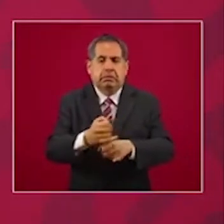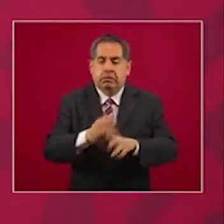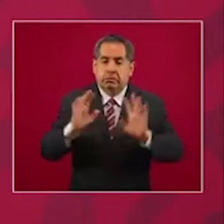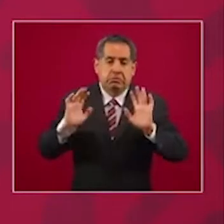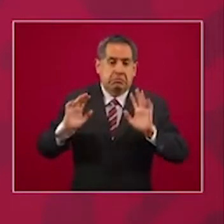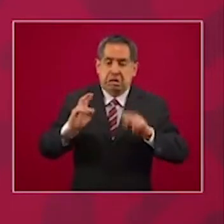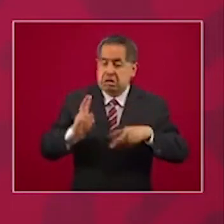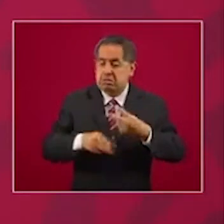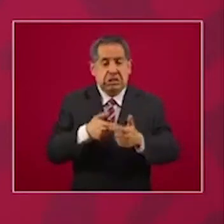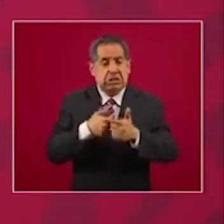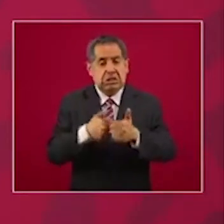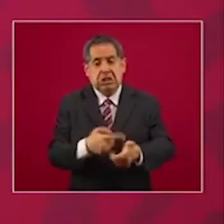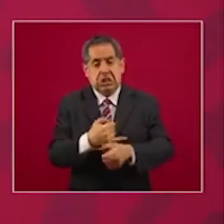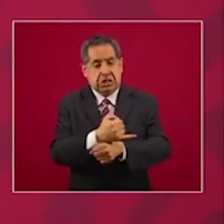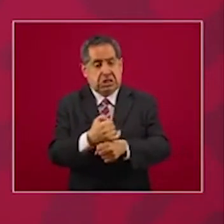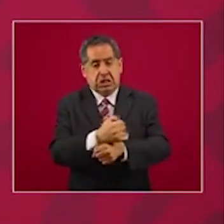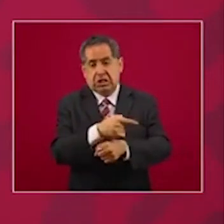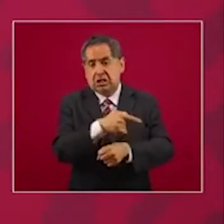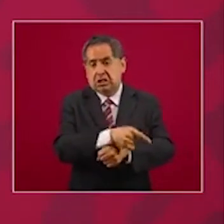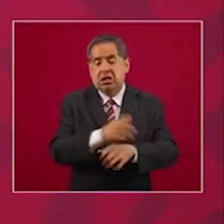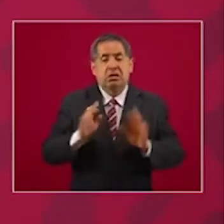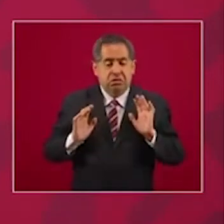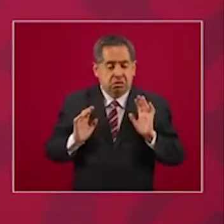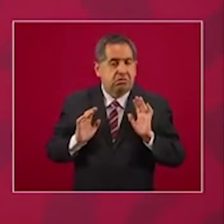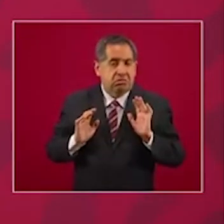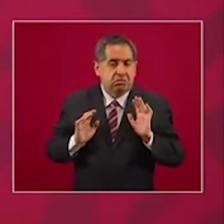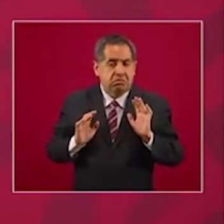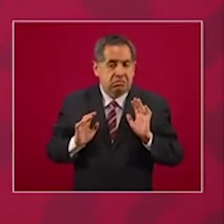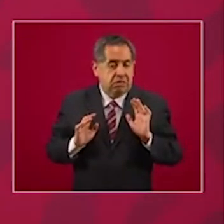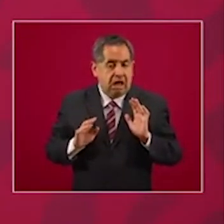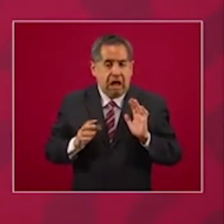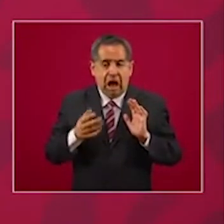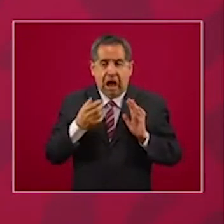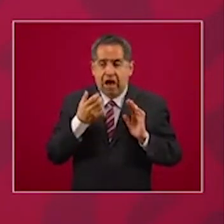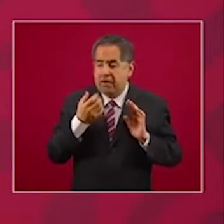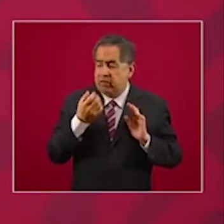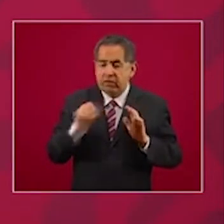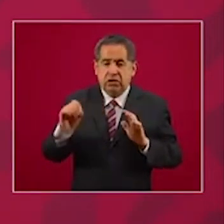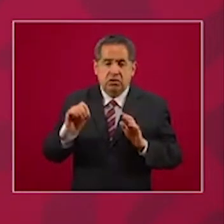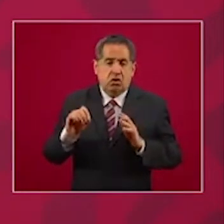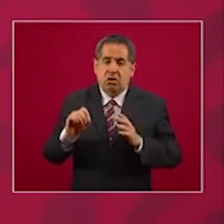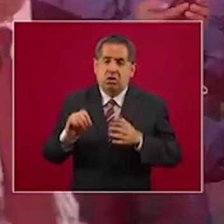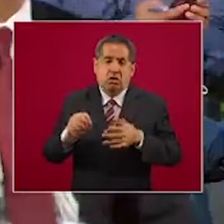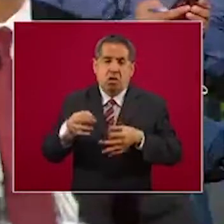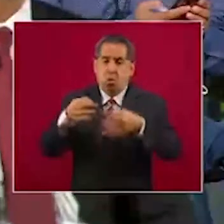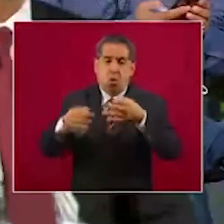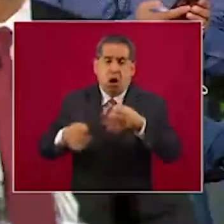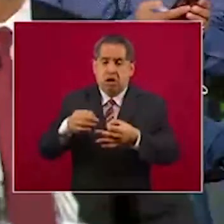eso sería un asunto de carácter estrictamente judicial.